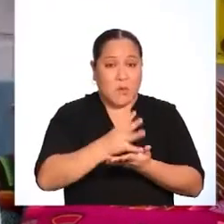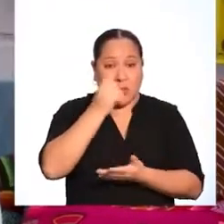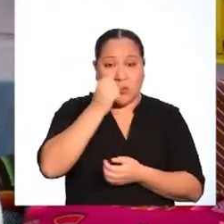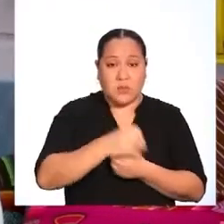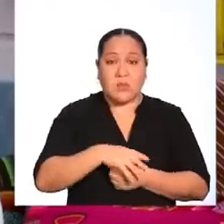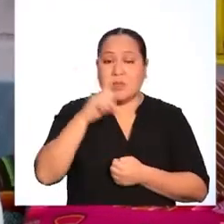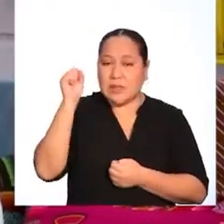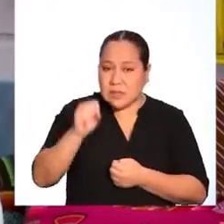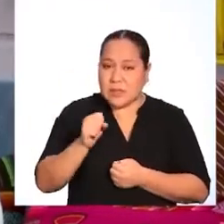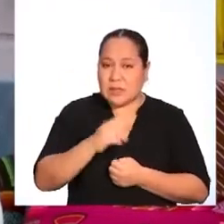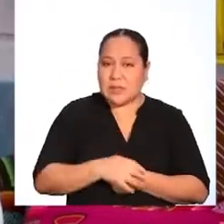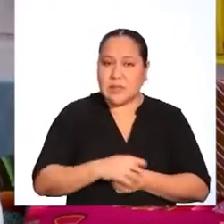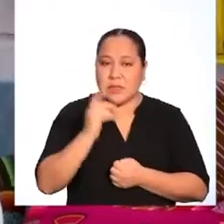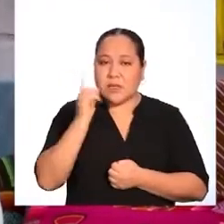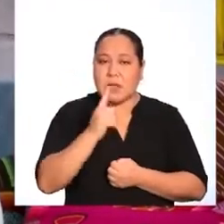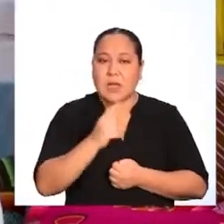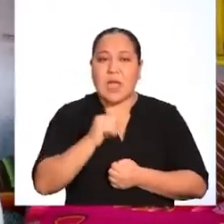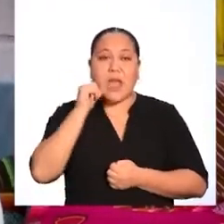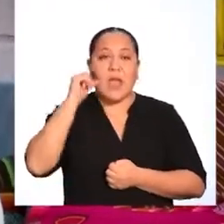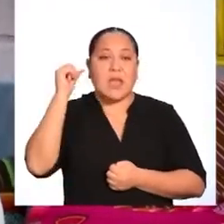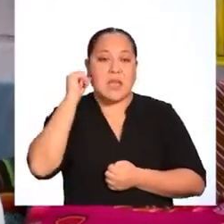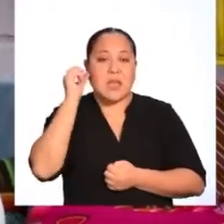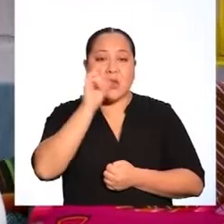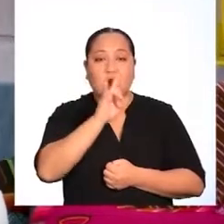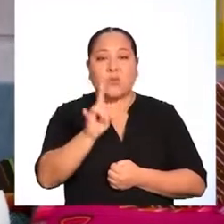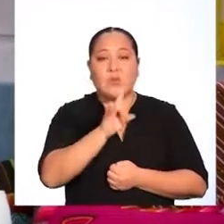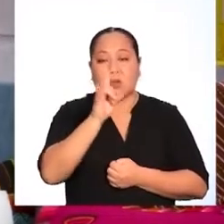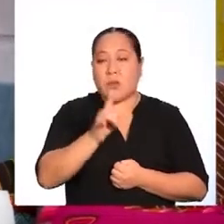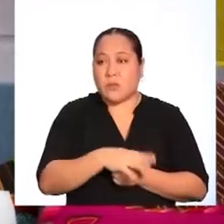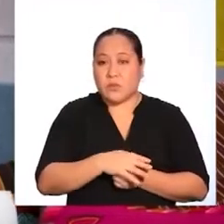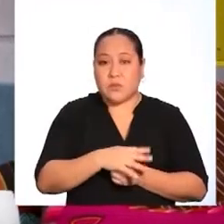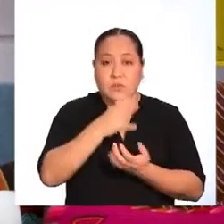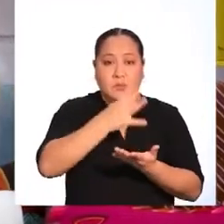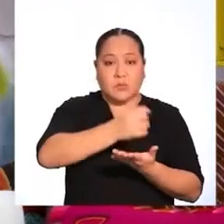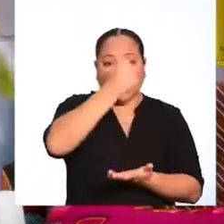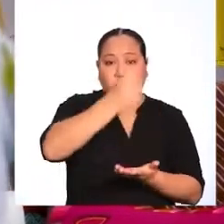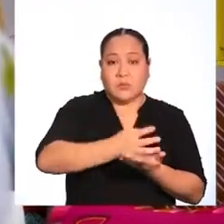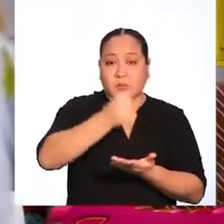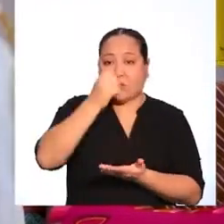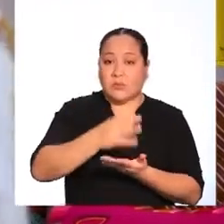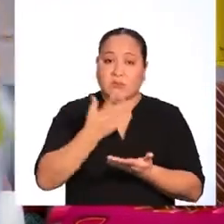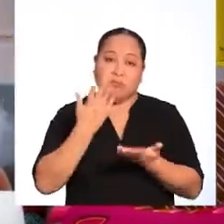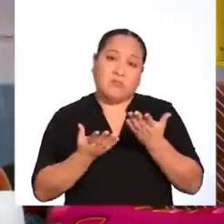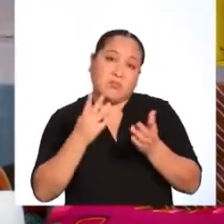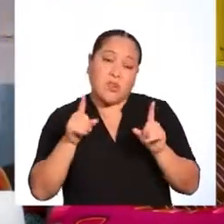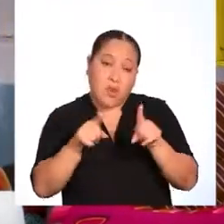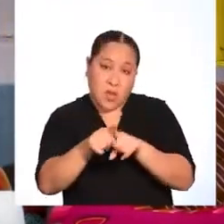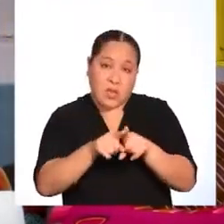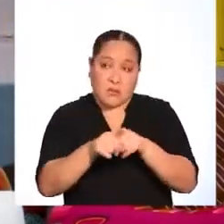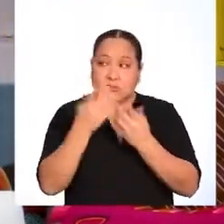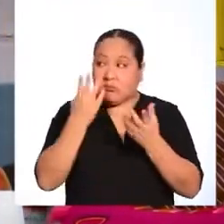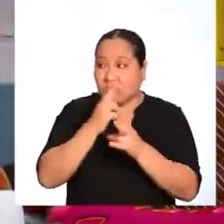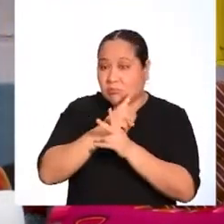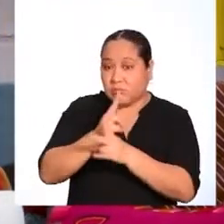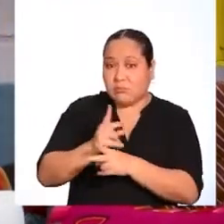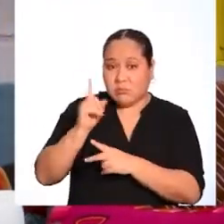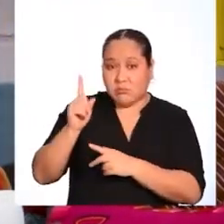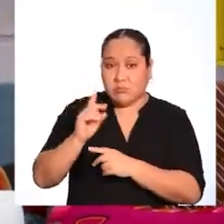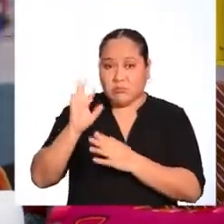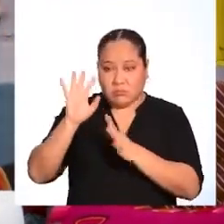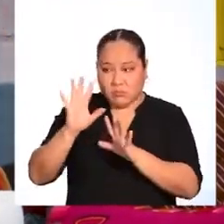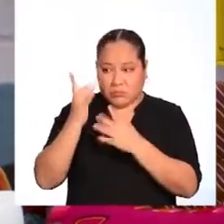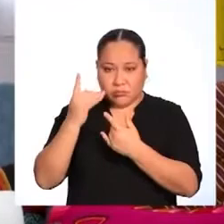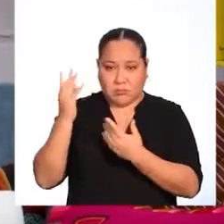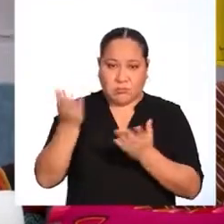allí si ayer usamos algunas botellas con calcetín y tal vez pueda prestarles una